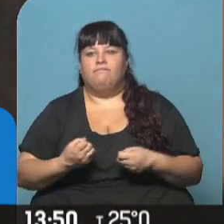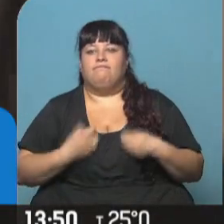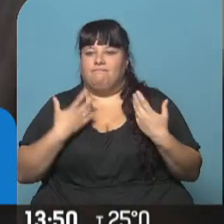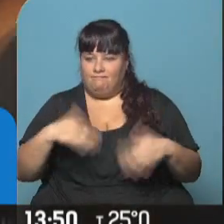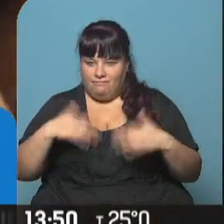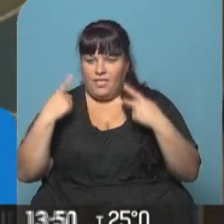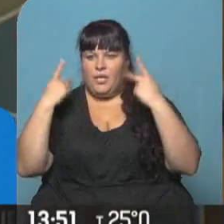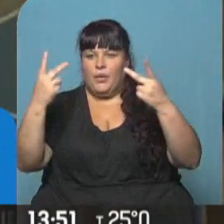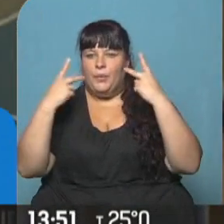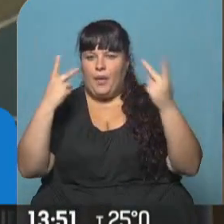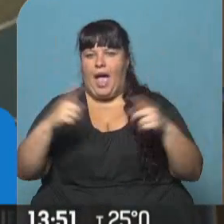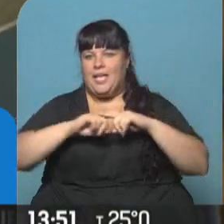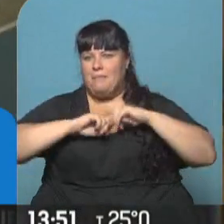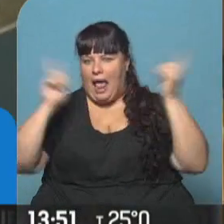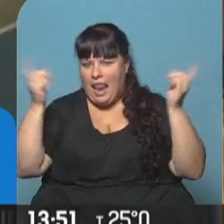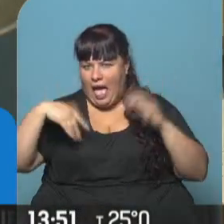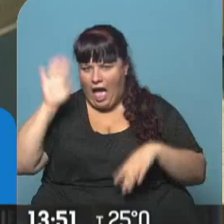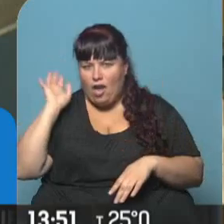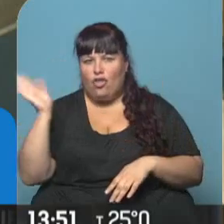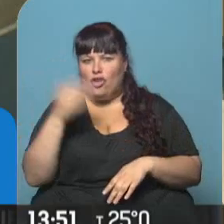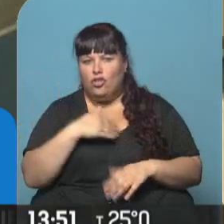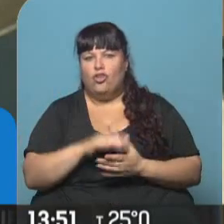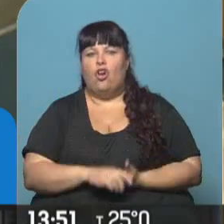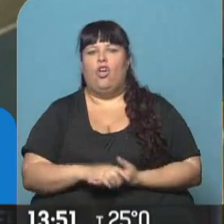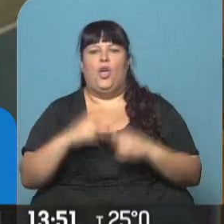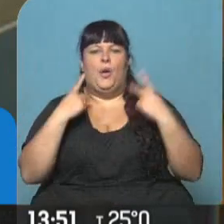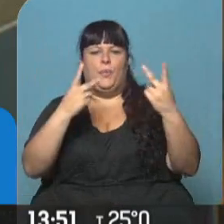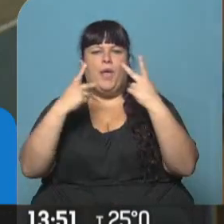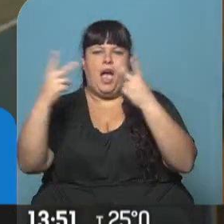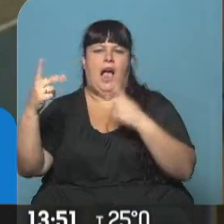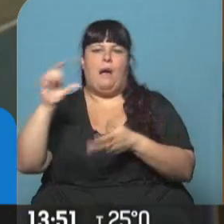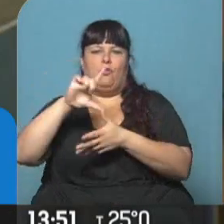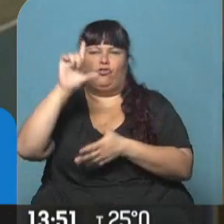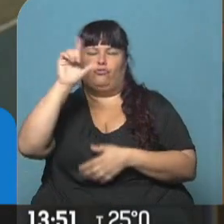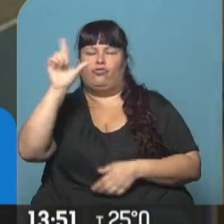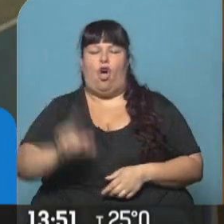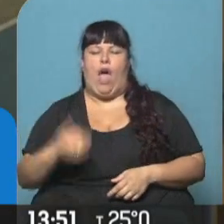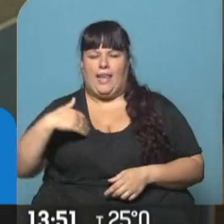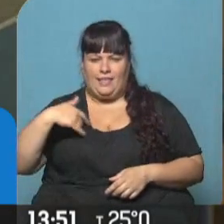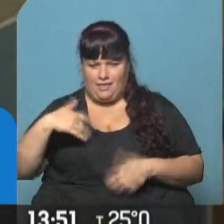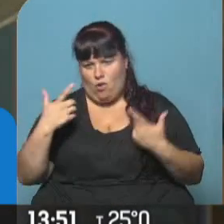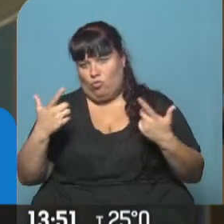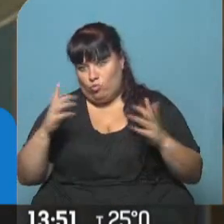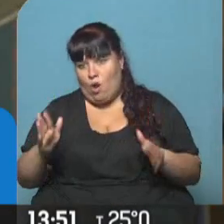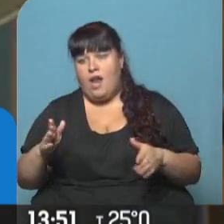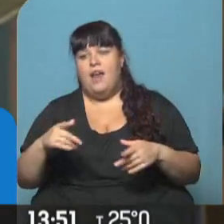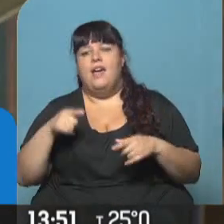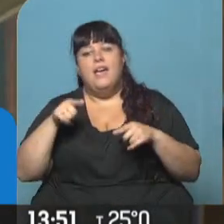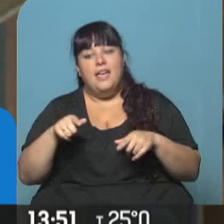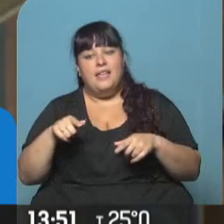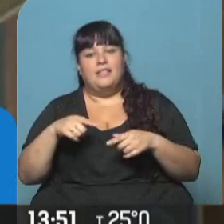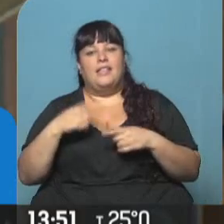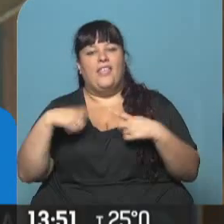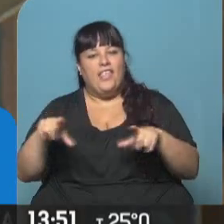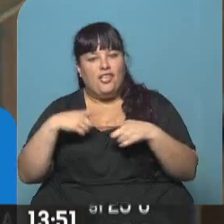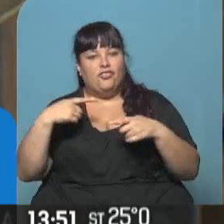Haciendo una gira la más larga que hemos hecho, hemos viajado por todo el país por suerte y repartiendo